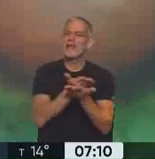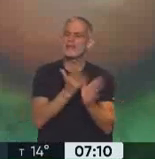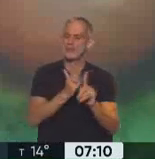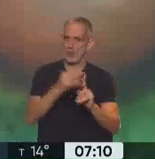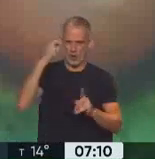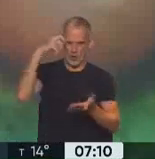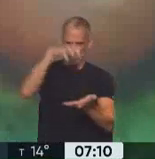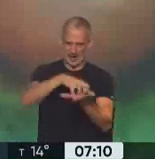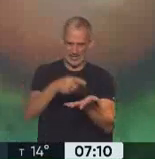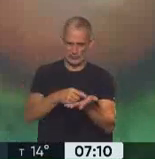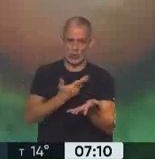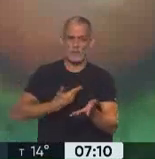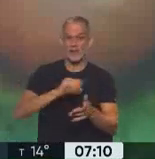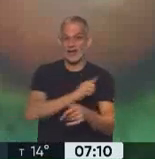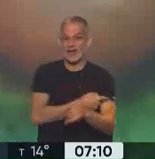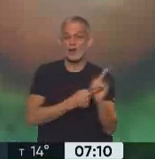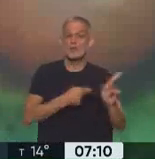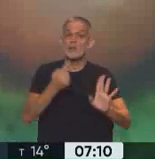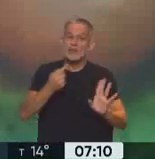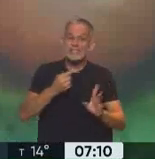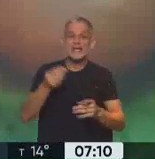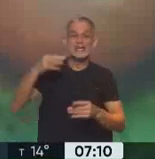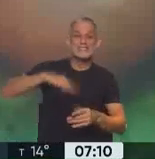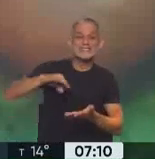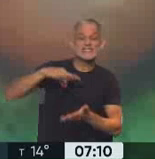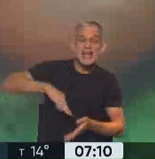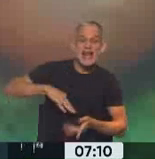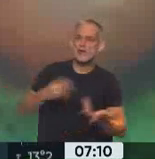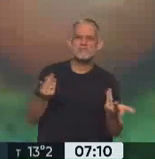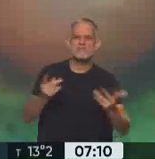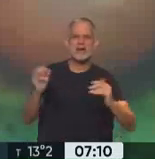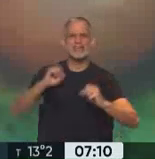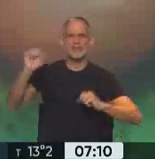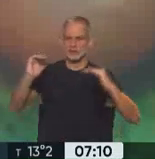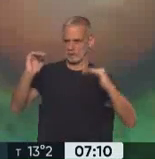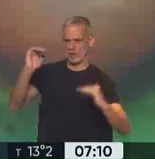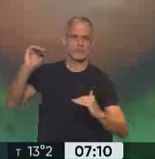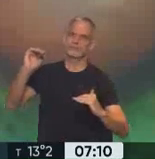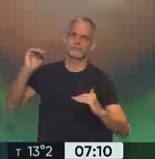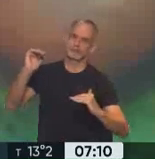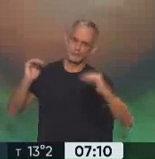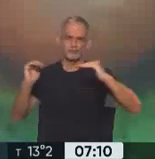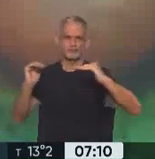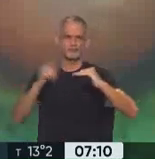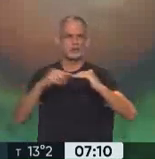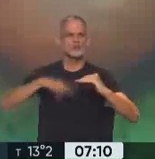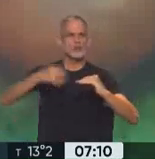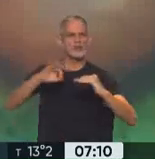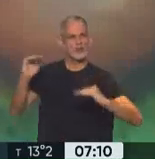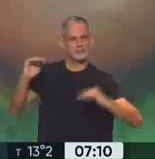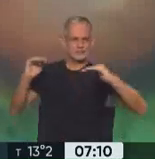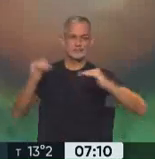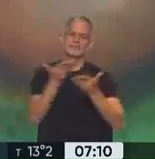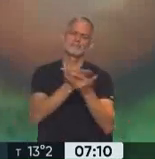hacía el Congreso al Poder Ejecutivo, decía los salarios no pueden perder con la inflación, hay que fortalecer el poder adquisitivo, así que le pedimos